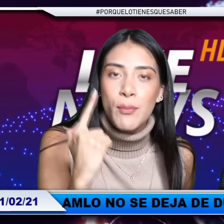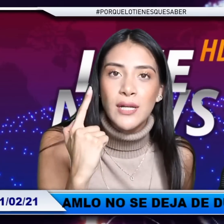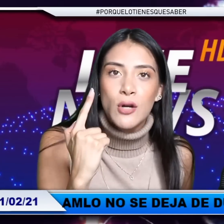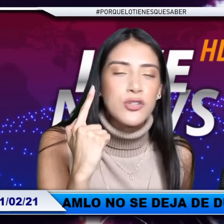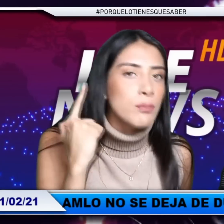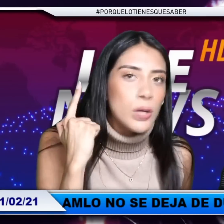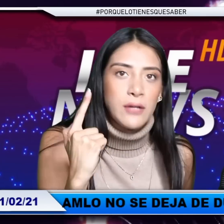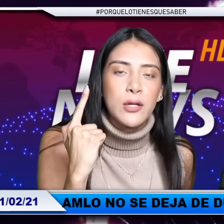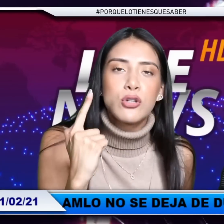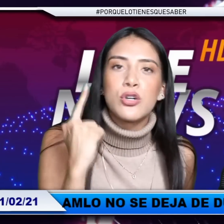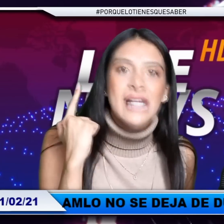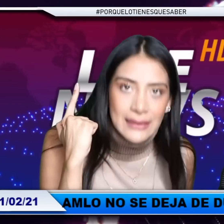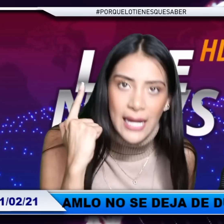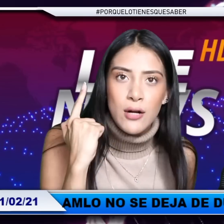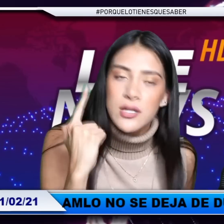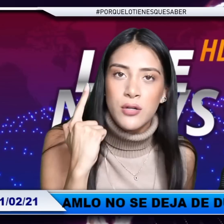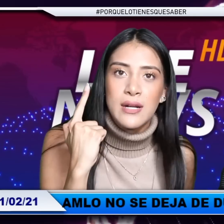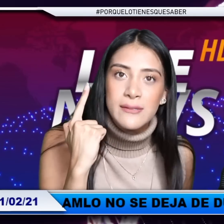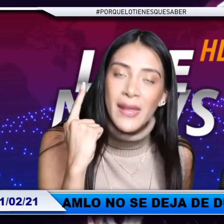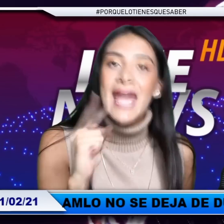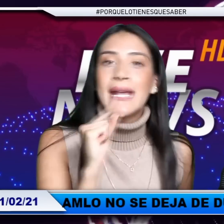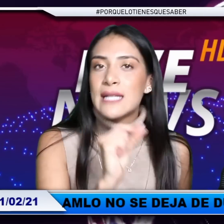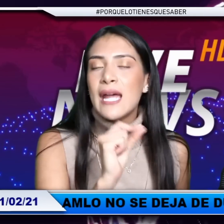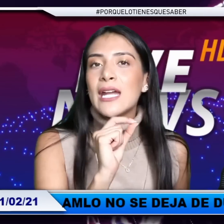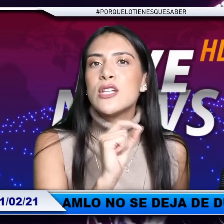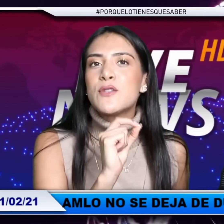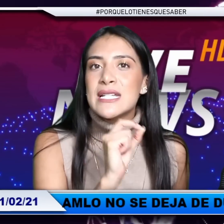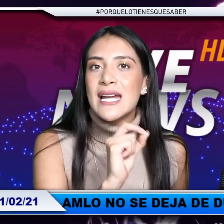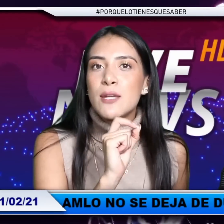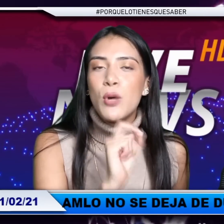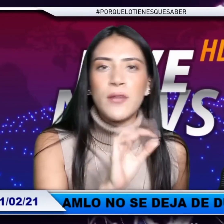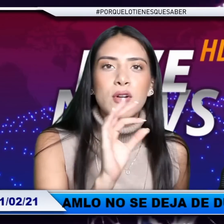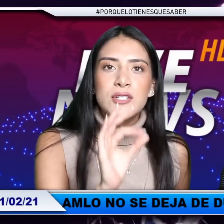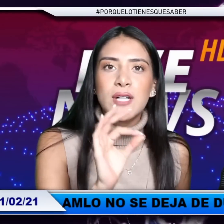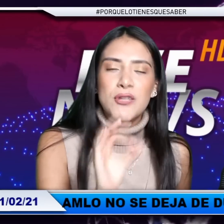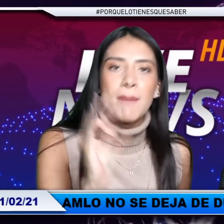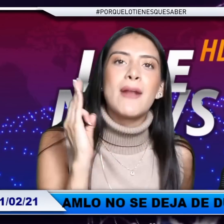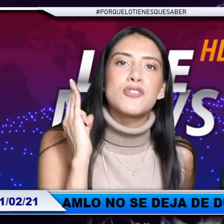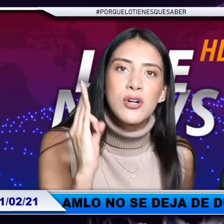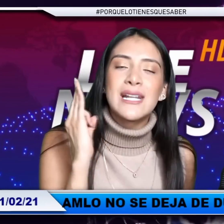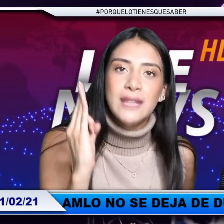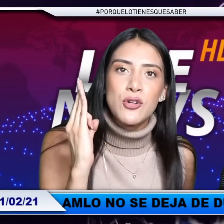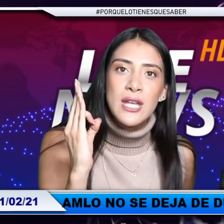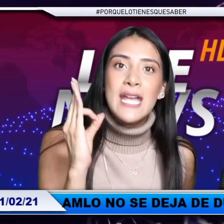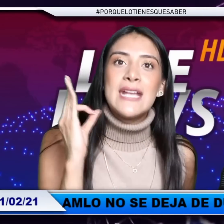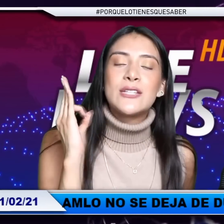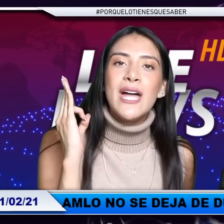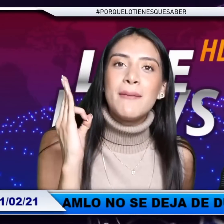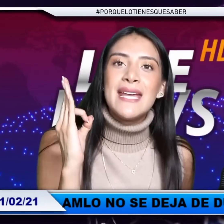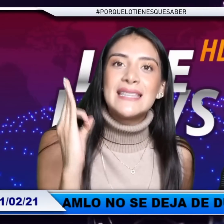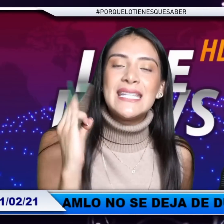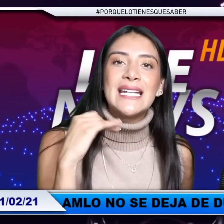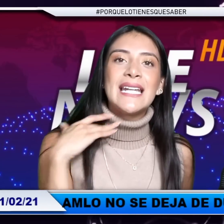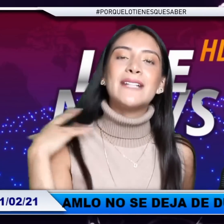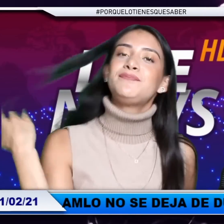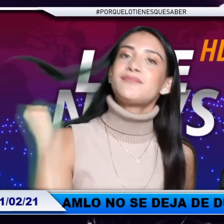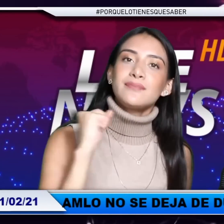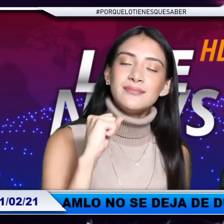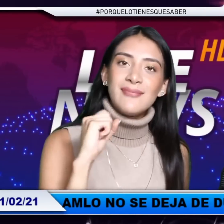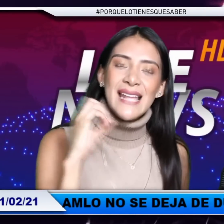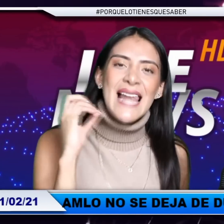ratera? Porque no son políticos, son rateros, señores. Que se hayan querido disfrazar de políticos es otra cosa, pero son rateros. Y todavía